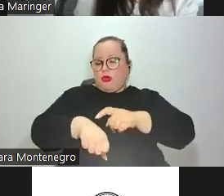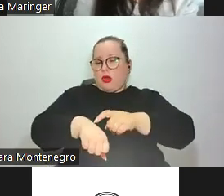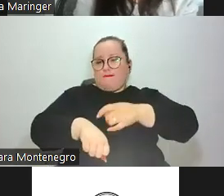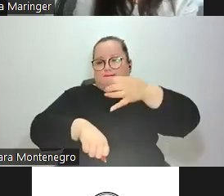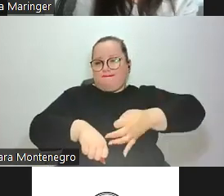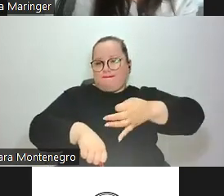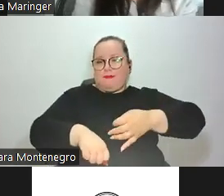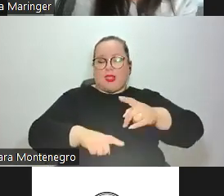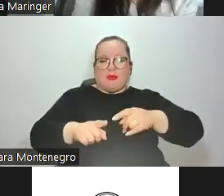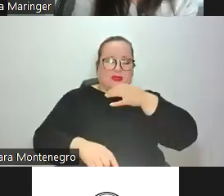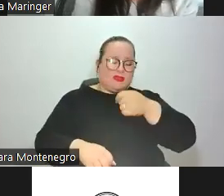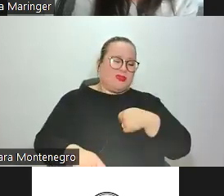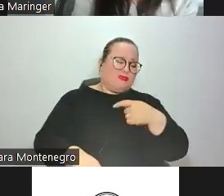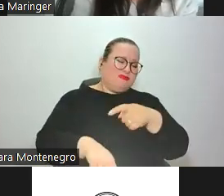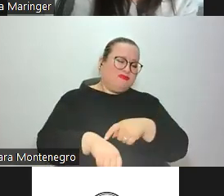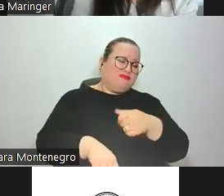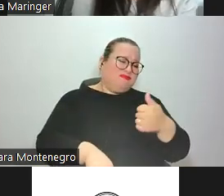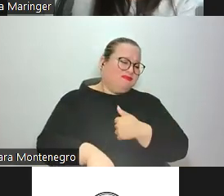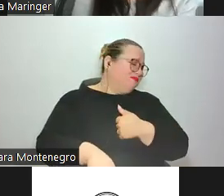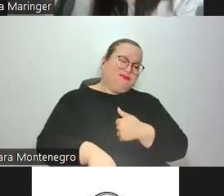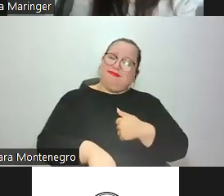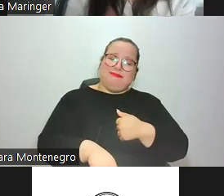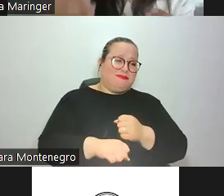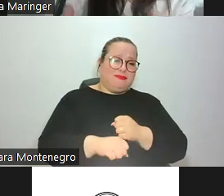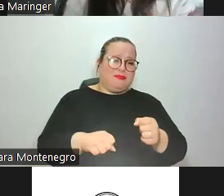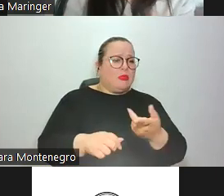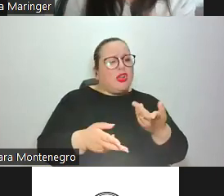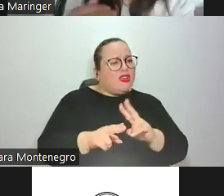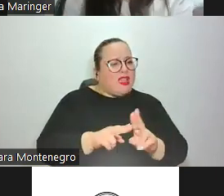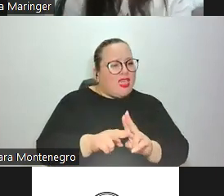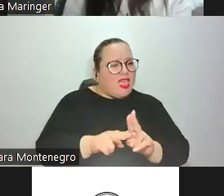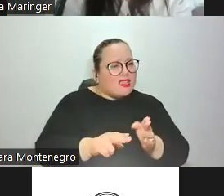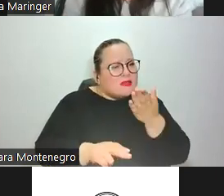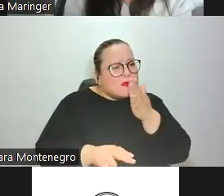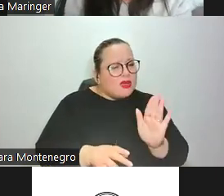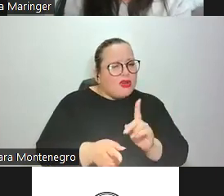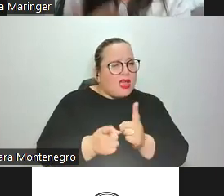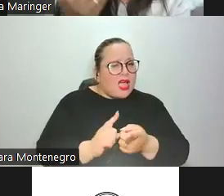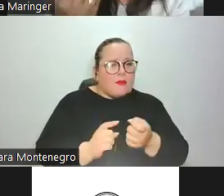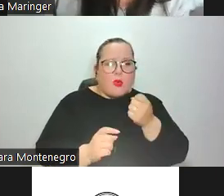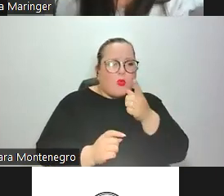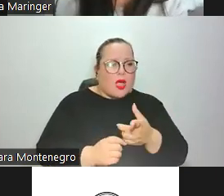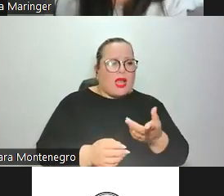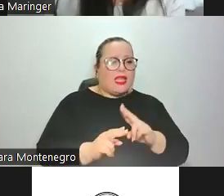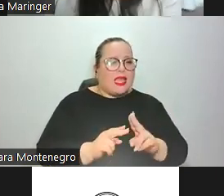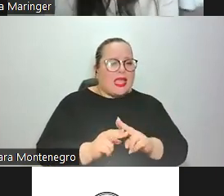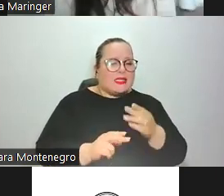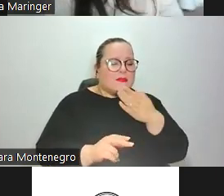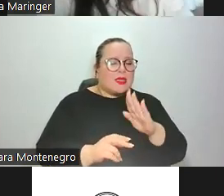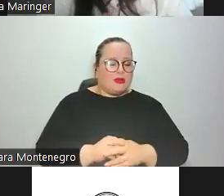súper impuntual, ya. ¿Y qué haces? ¿Qué has hecho? ¿Qué has trabajado? ¿Qué te ha